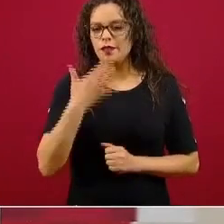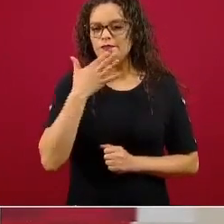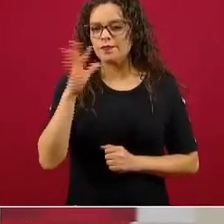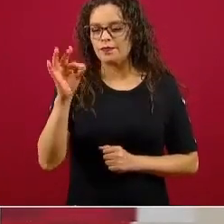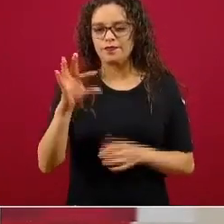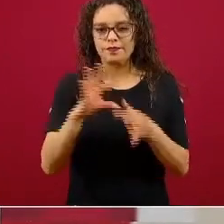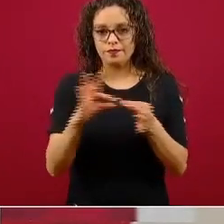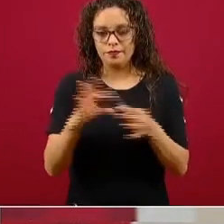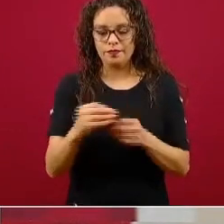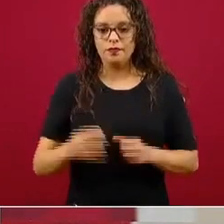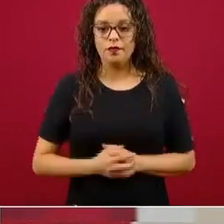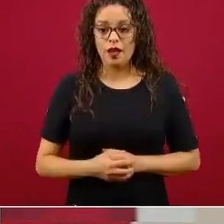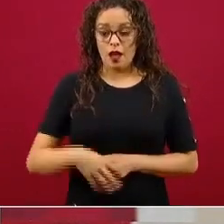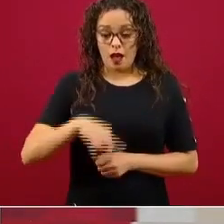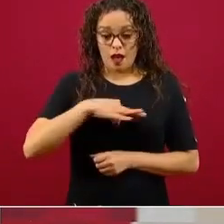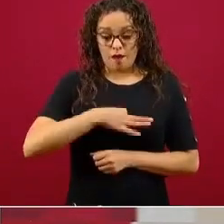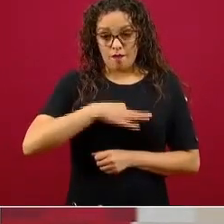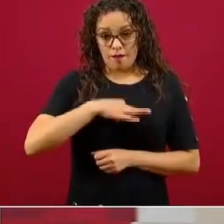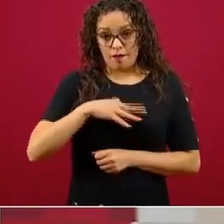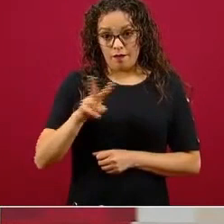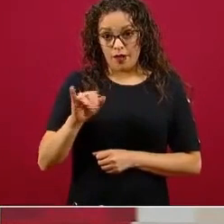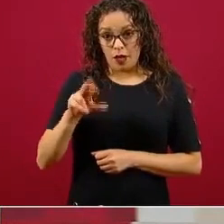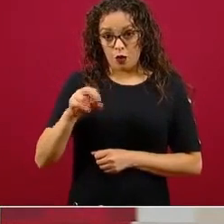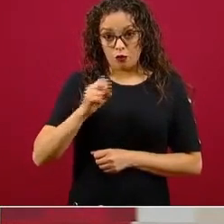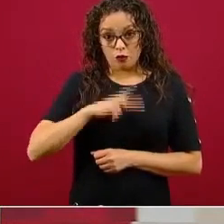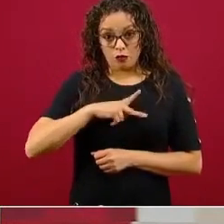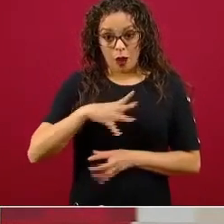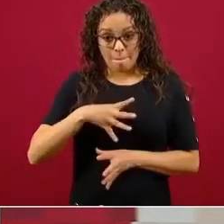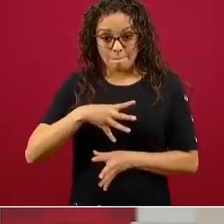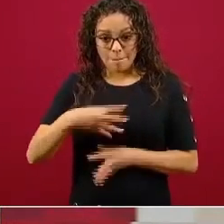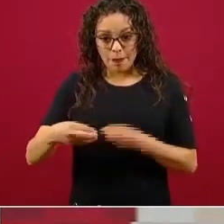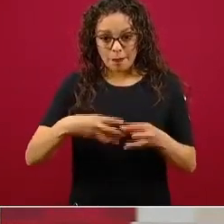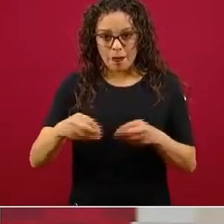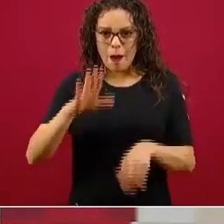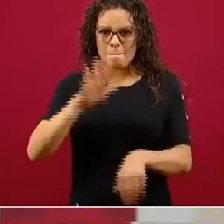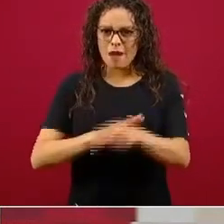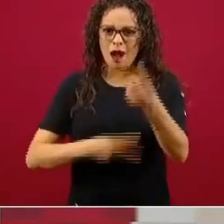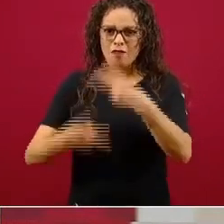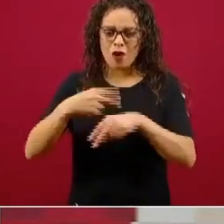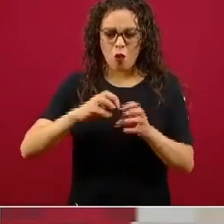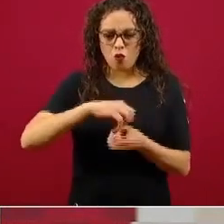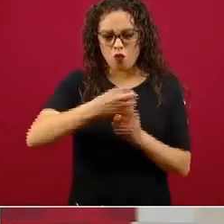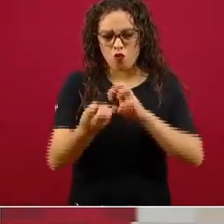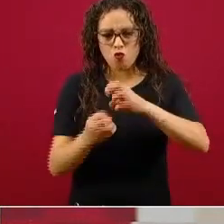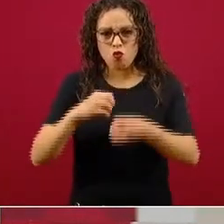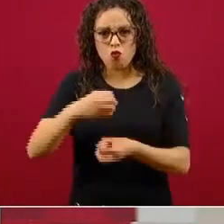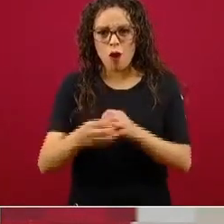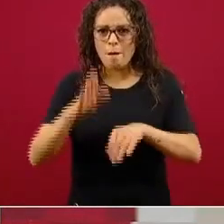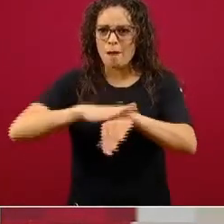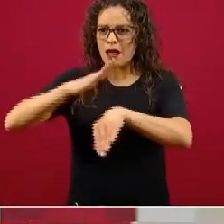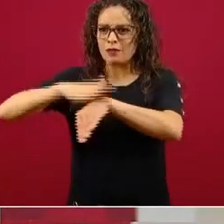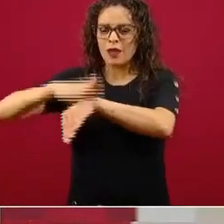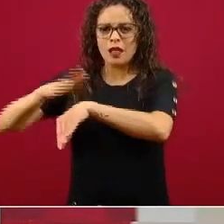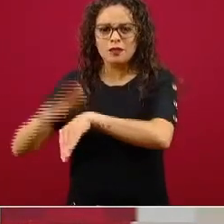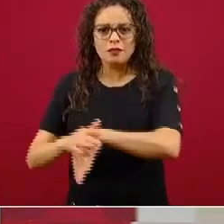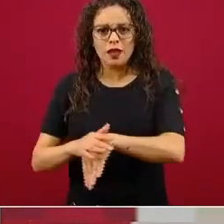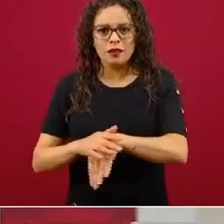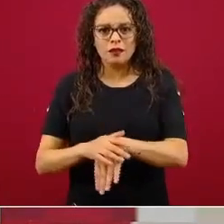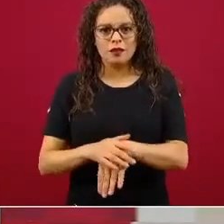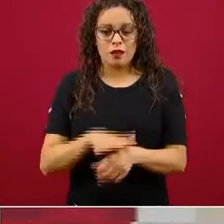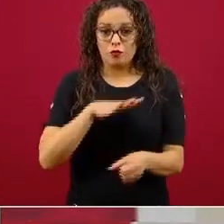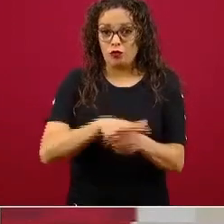se replicó, es decir, se multiplicó en cantidades importantes,